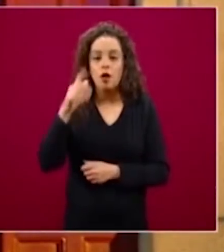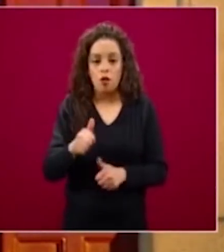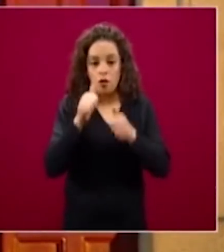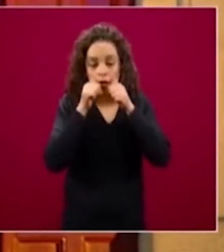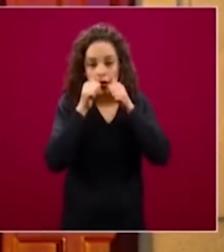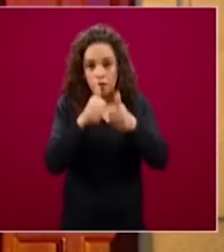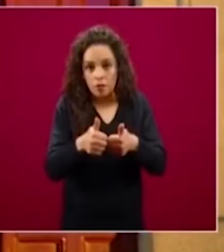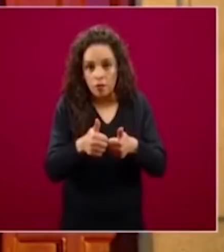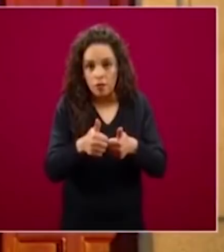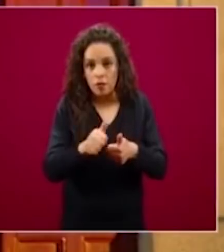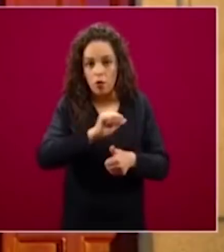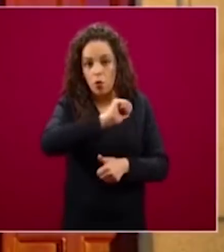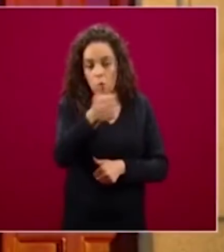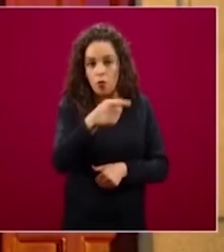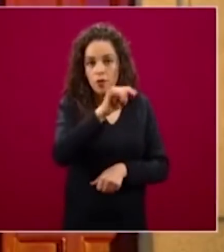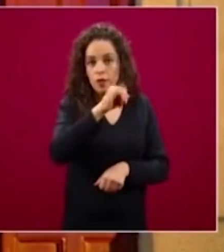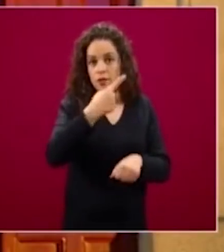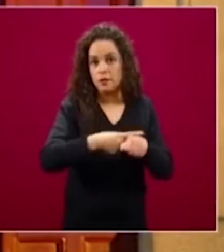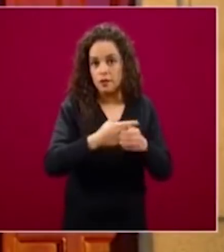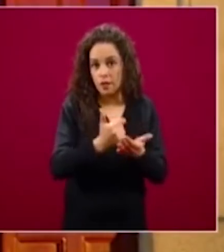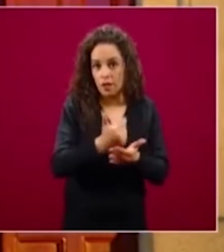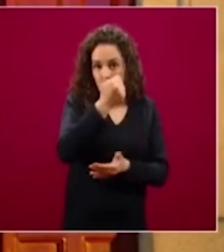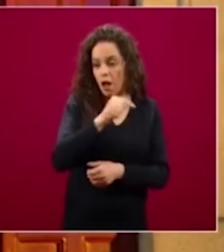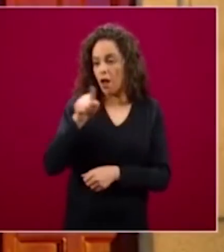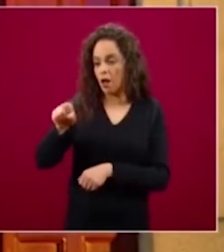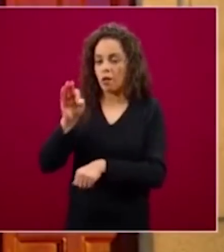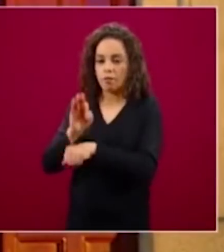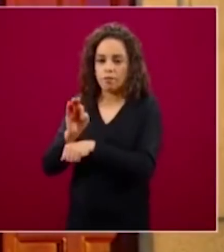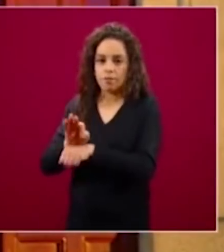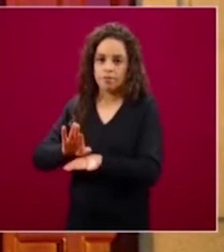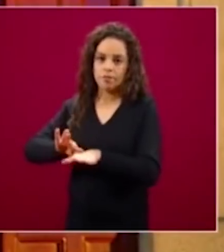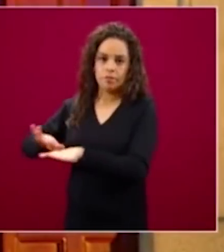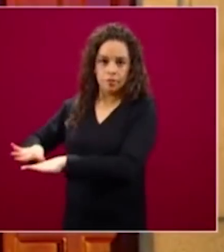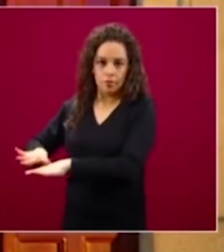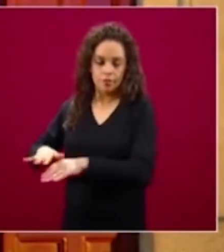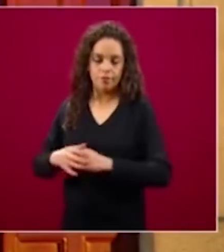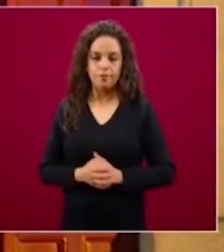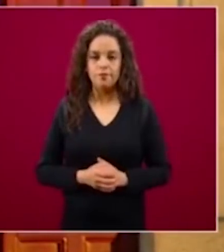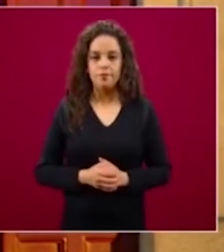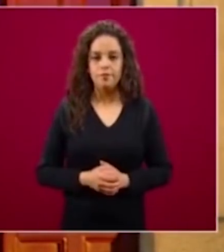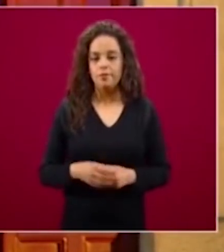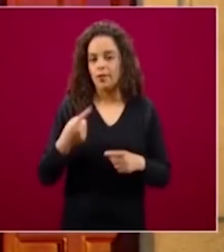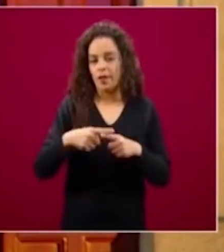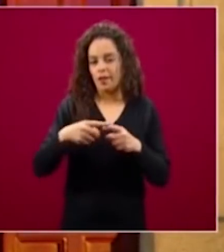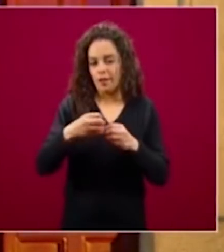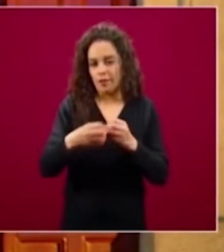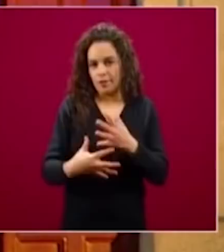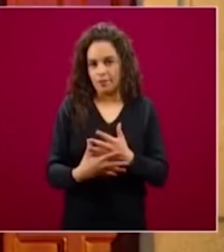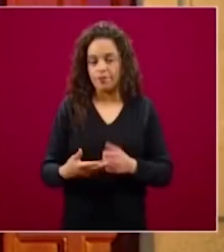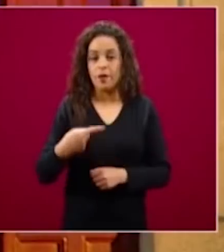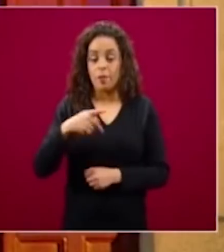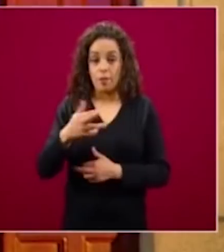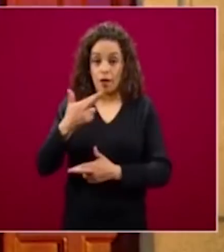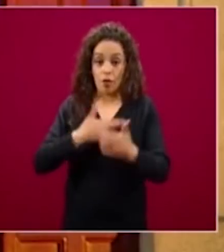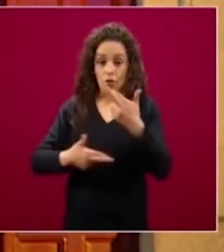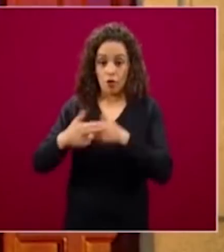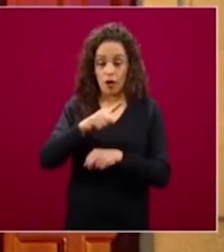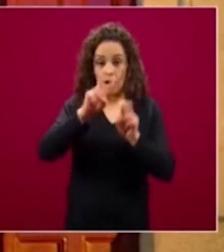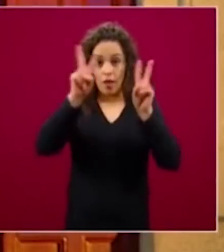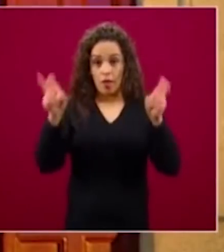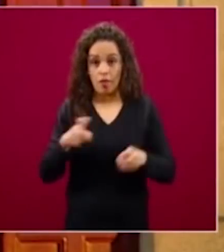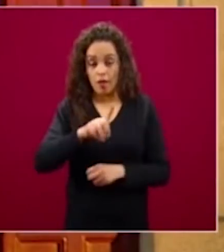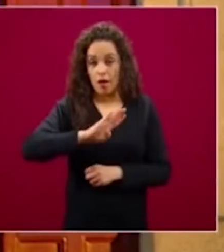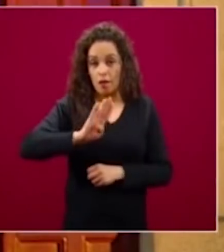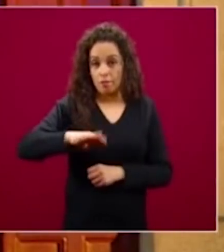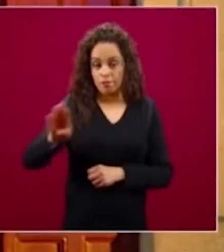no contagien y protegerles a ellos y a los demás, etcétera. Pero regresando al tema de la mortalidad, instalamos